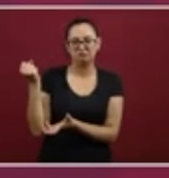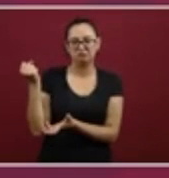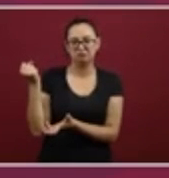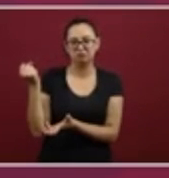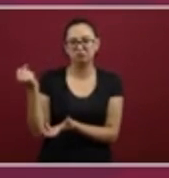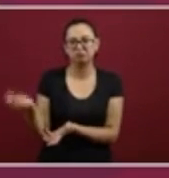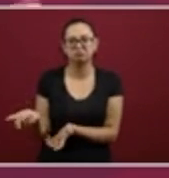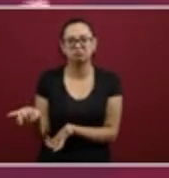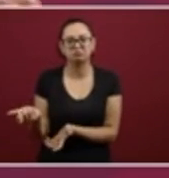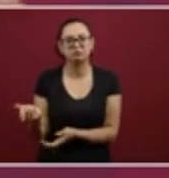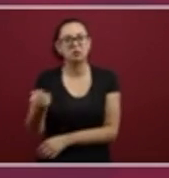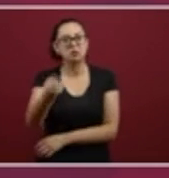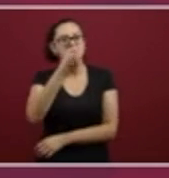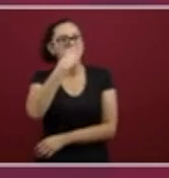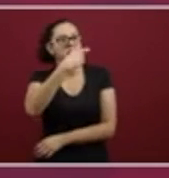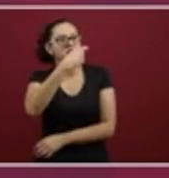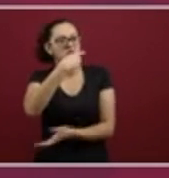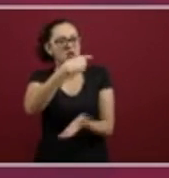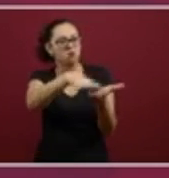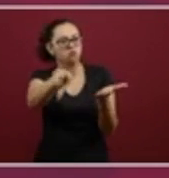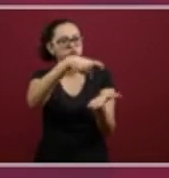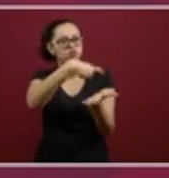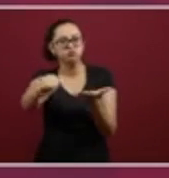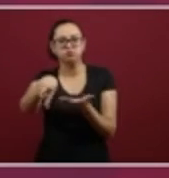compras medicina y te ahorras dinero,